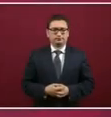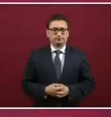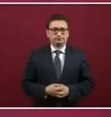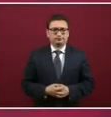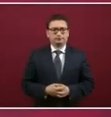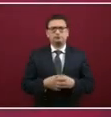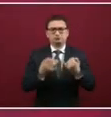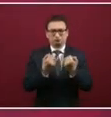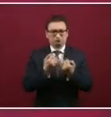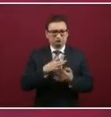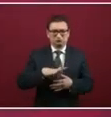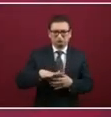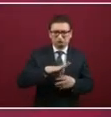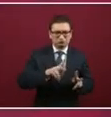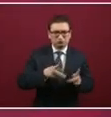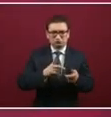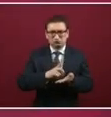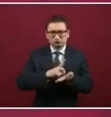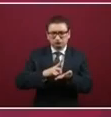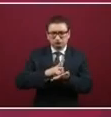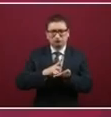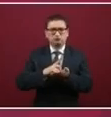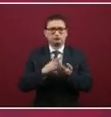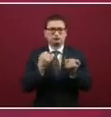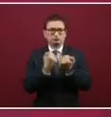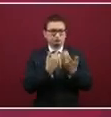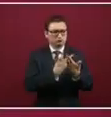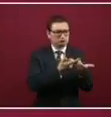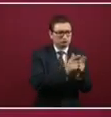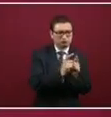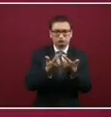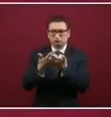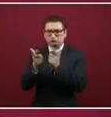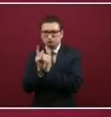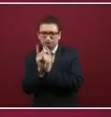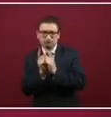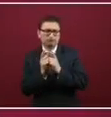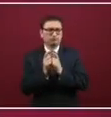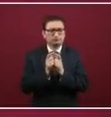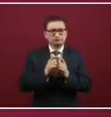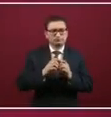la droga, es enfrentamiento entre grupos,